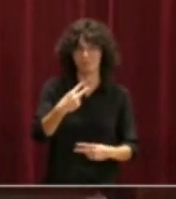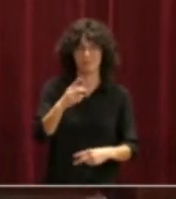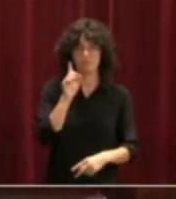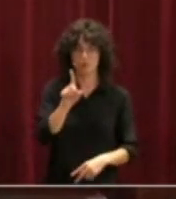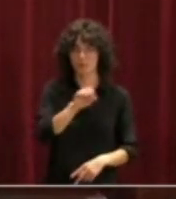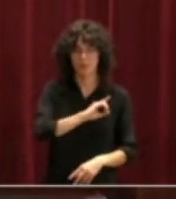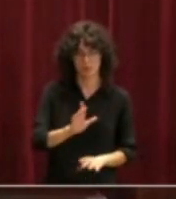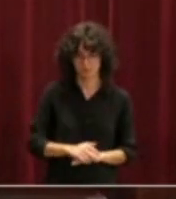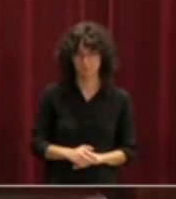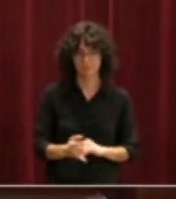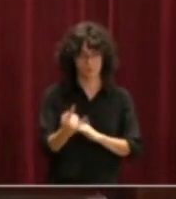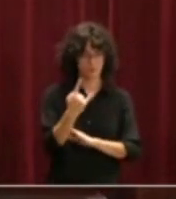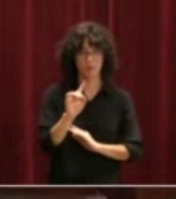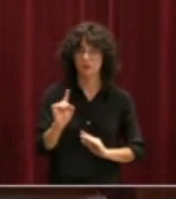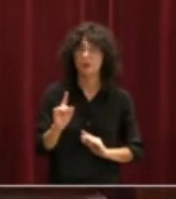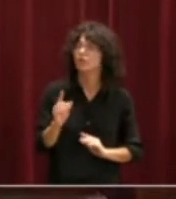nos